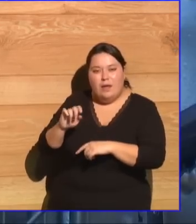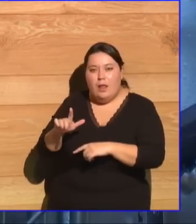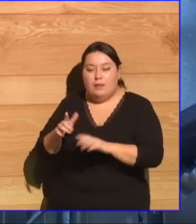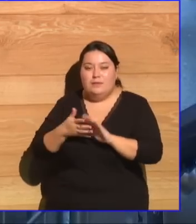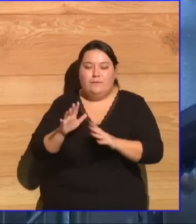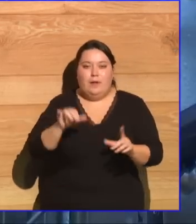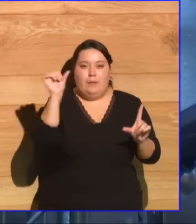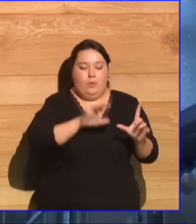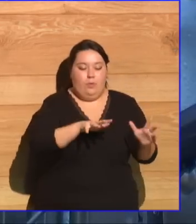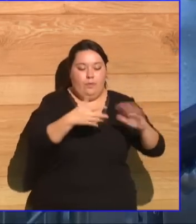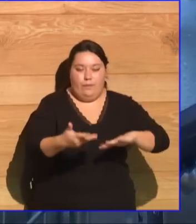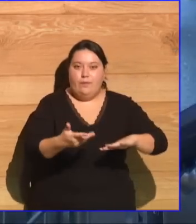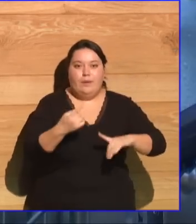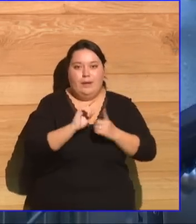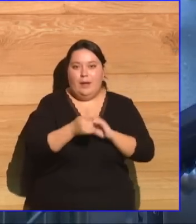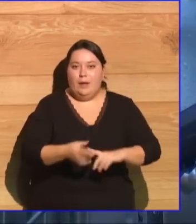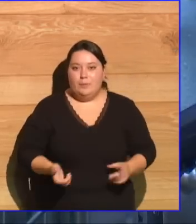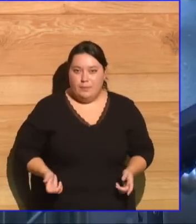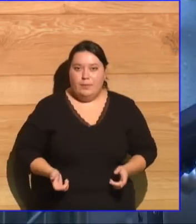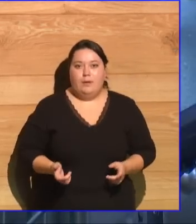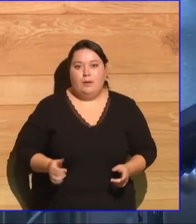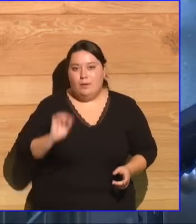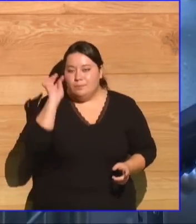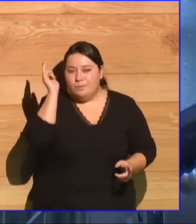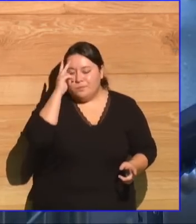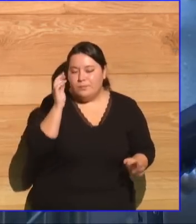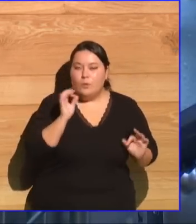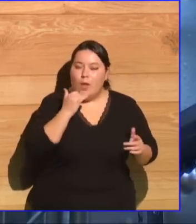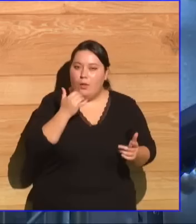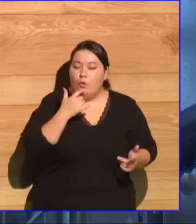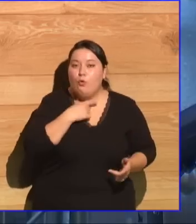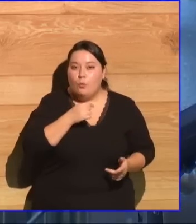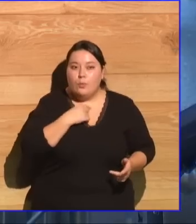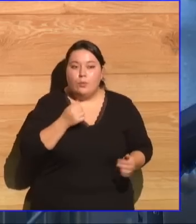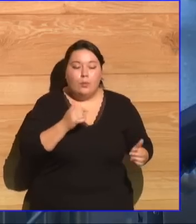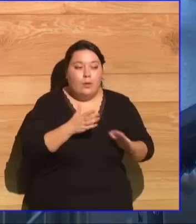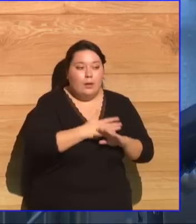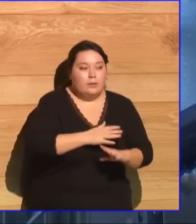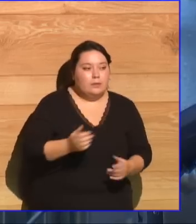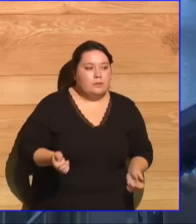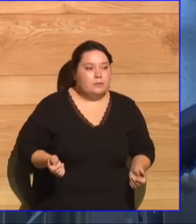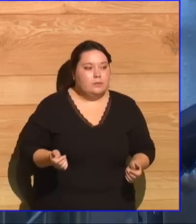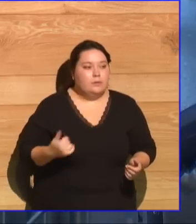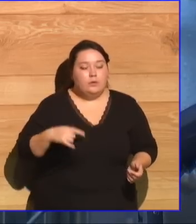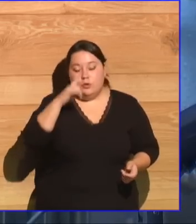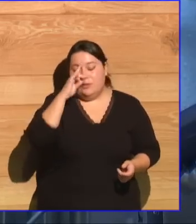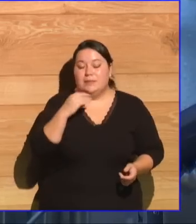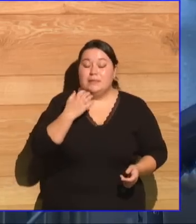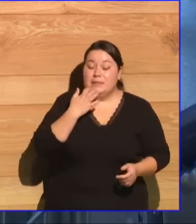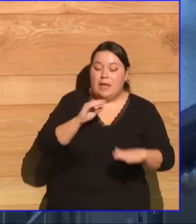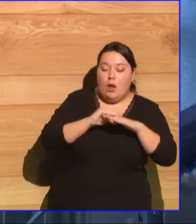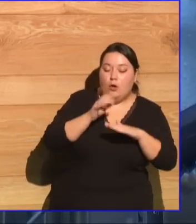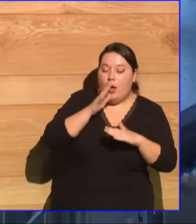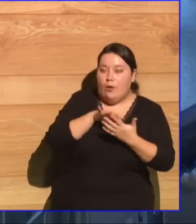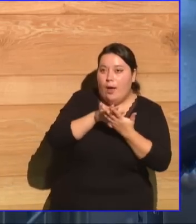la película, obviamente, por completo, incluso con ese epílogo cómico. Y no sé si soy yo o es el alcohol el que está hablando